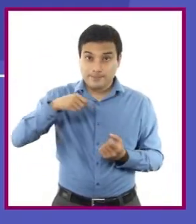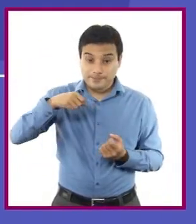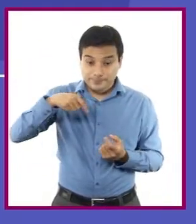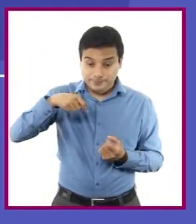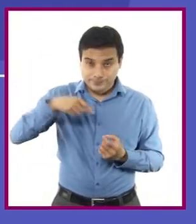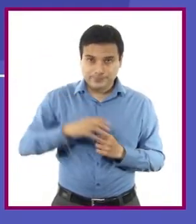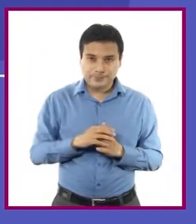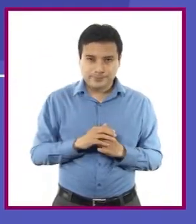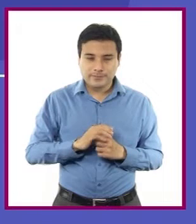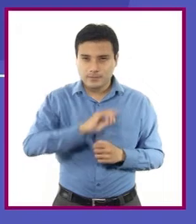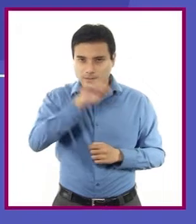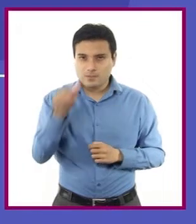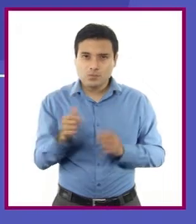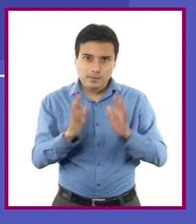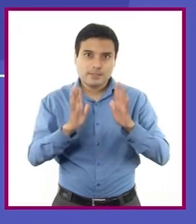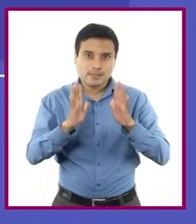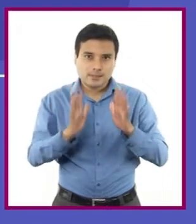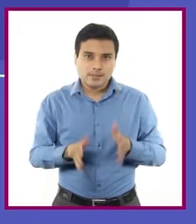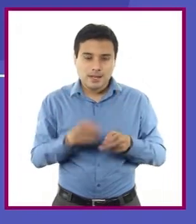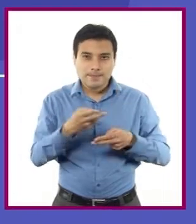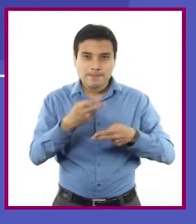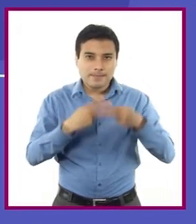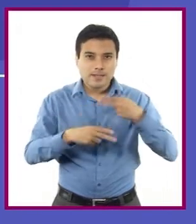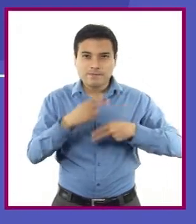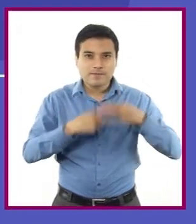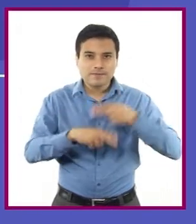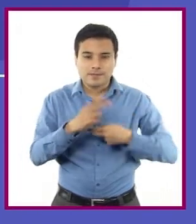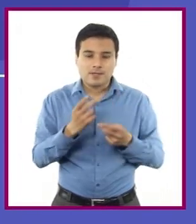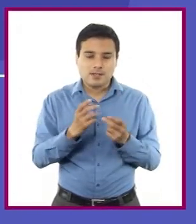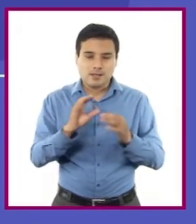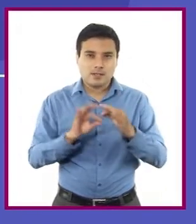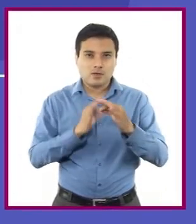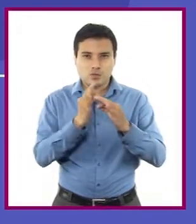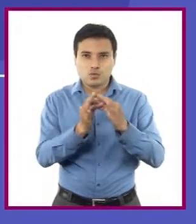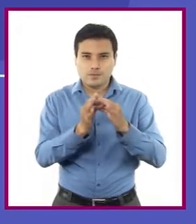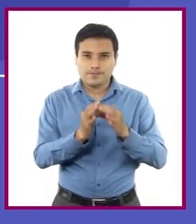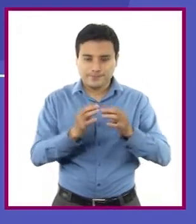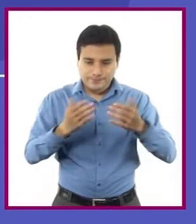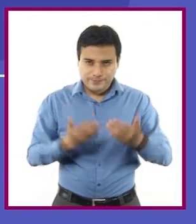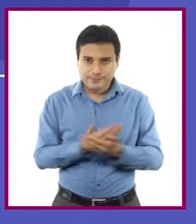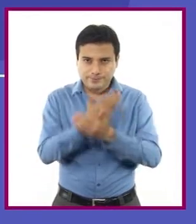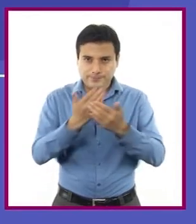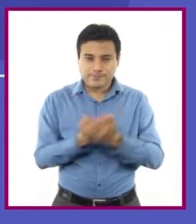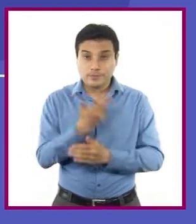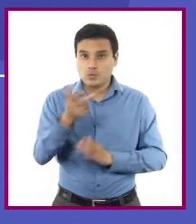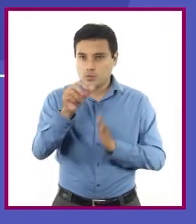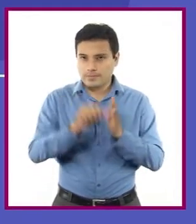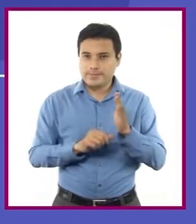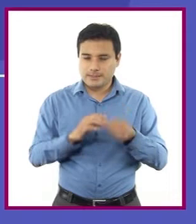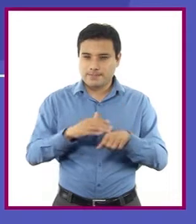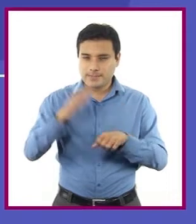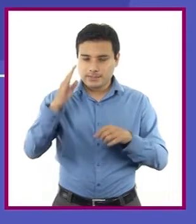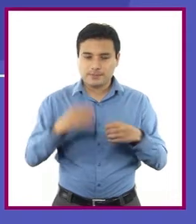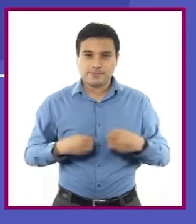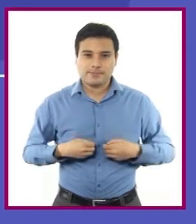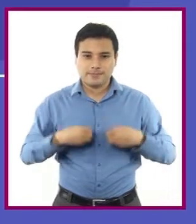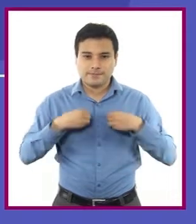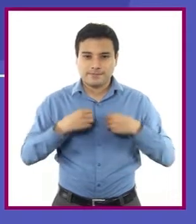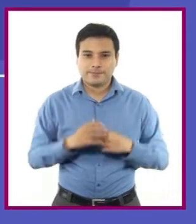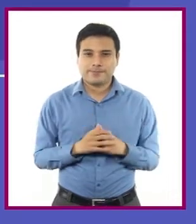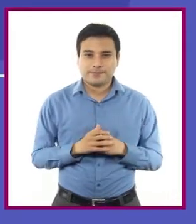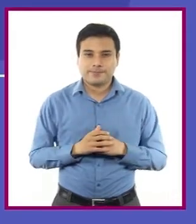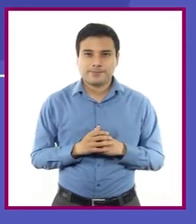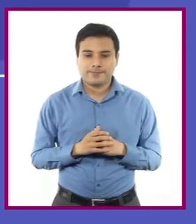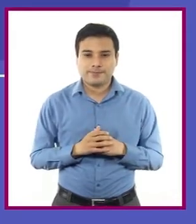sus órganos sexuales y alargarán su periodo de vida hasta por 8 meses. 3. La grasa